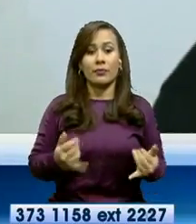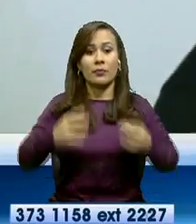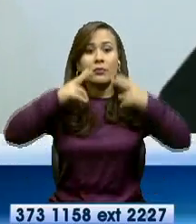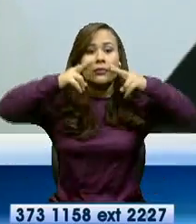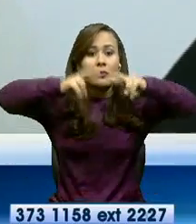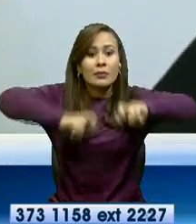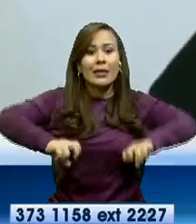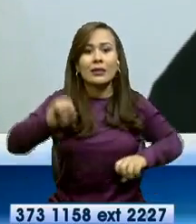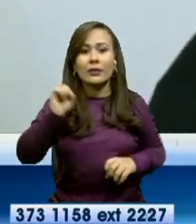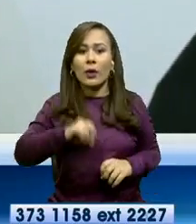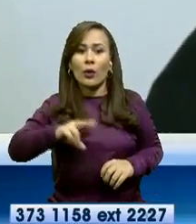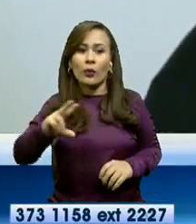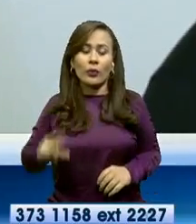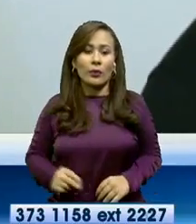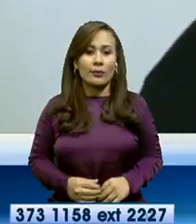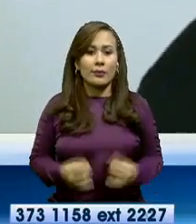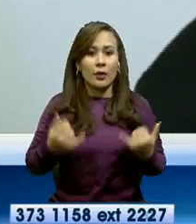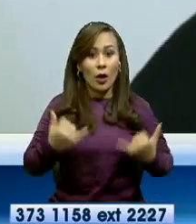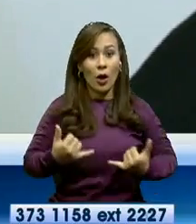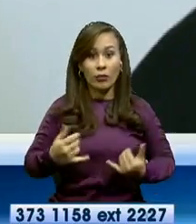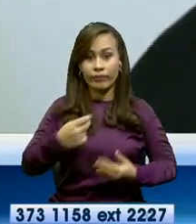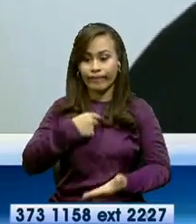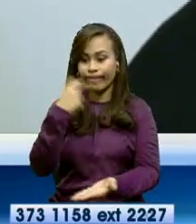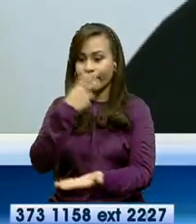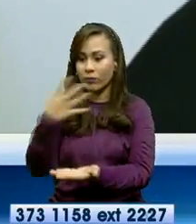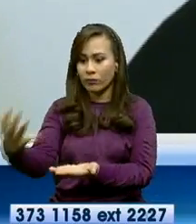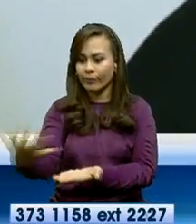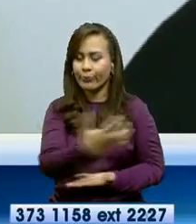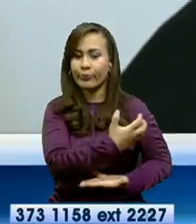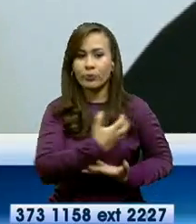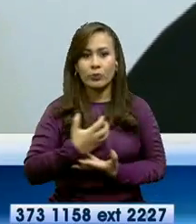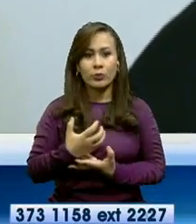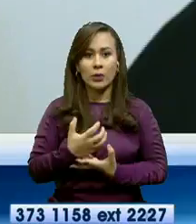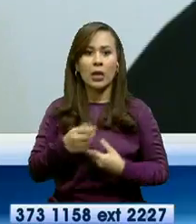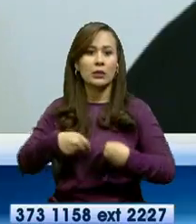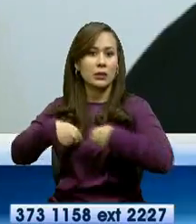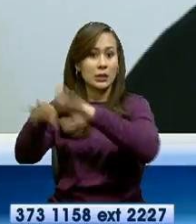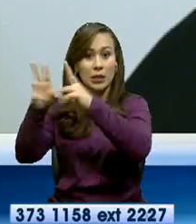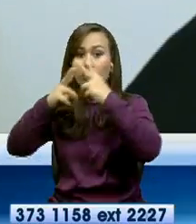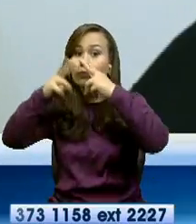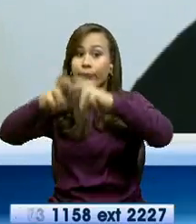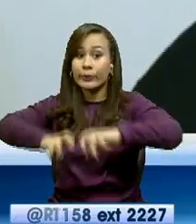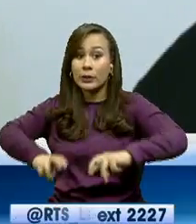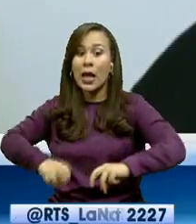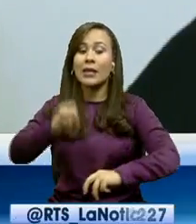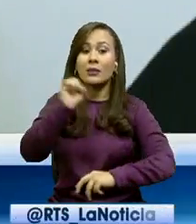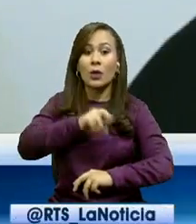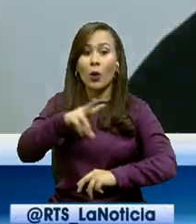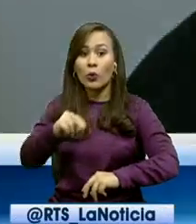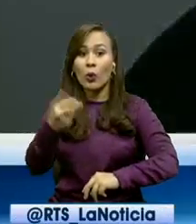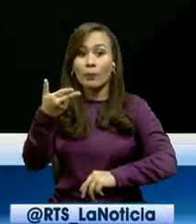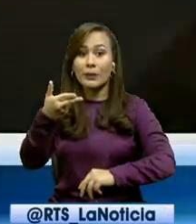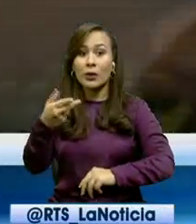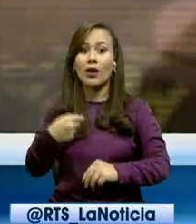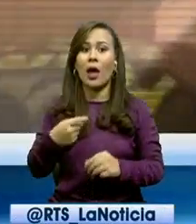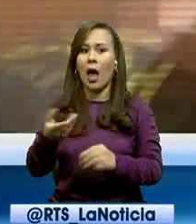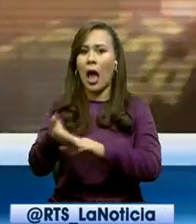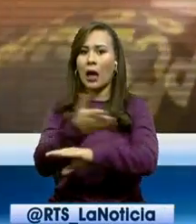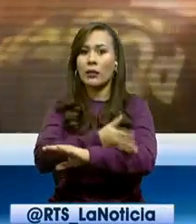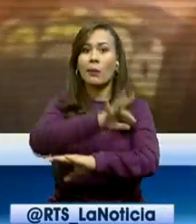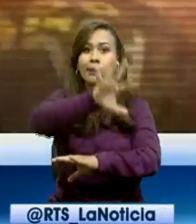las armas hoy obtenidas tuvieron alguna participación en algún acto